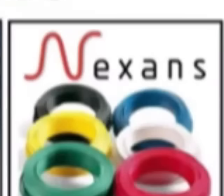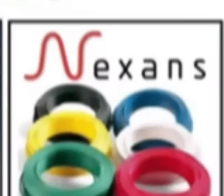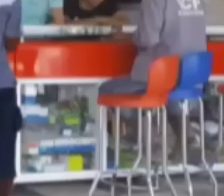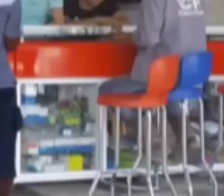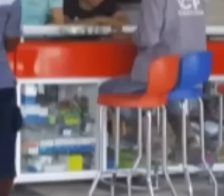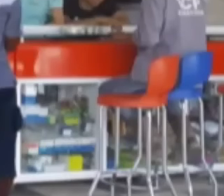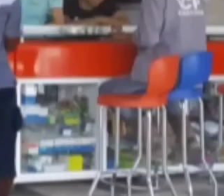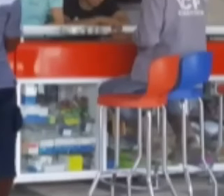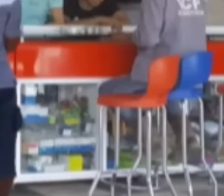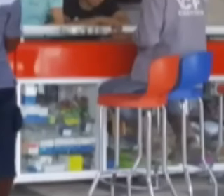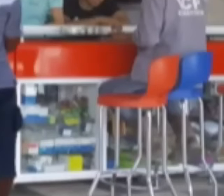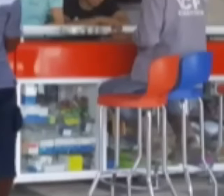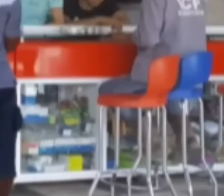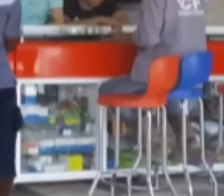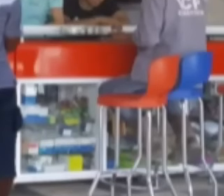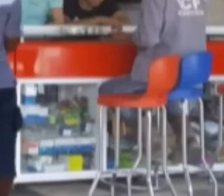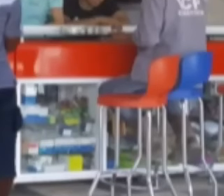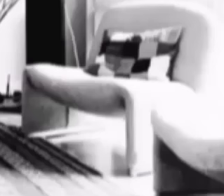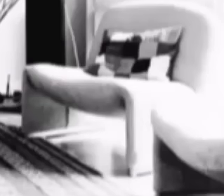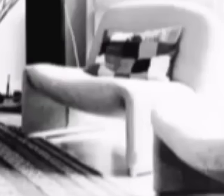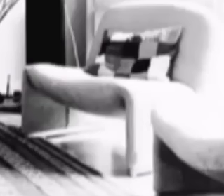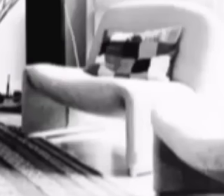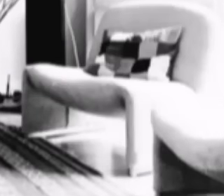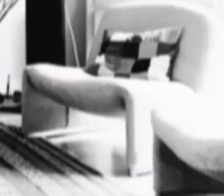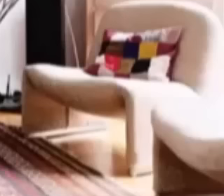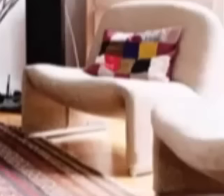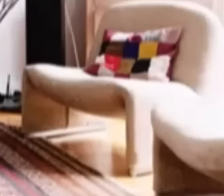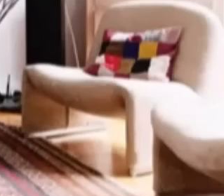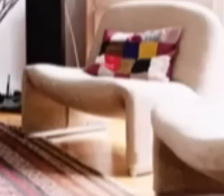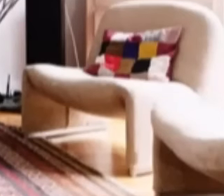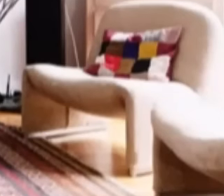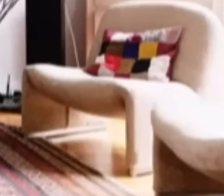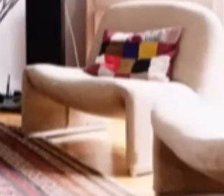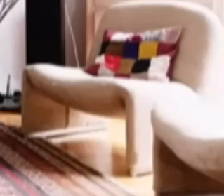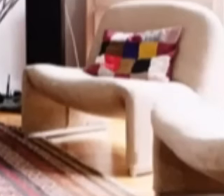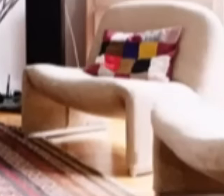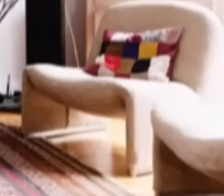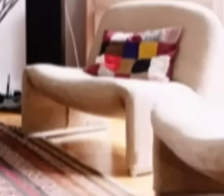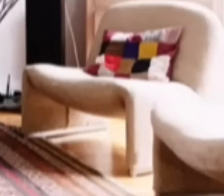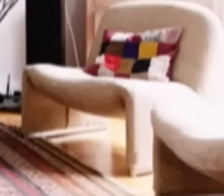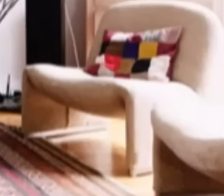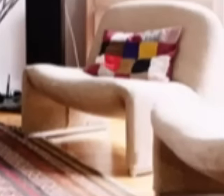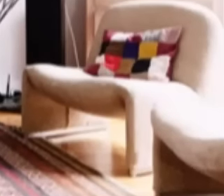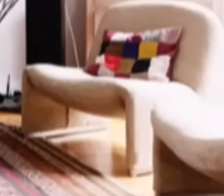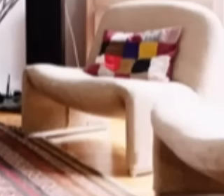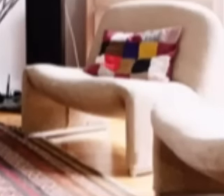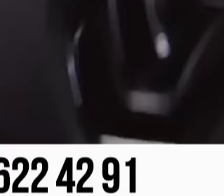calidad. En materiales eléctricos. Electrofer, ilumina tu vida.